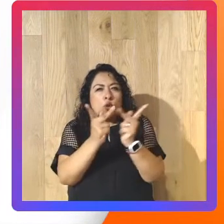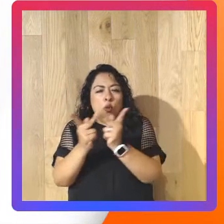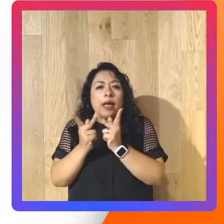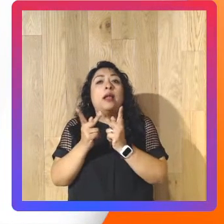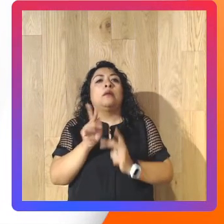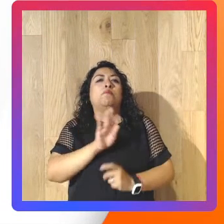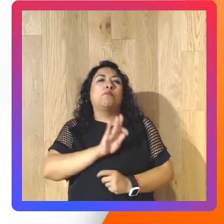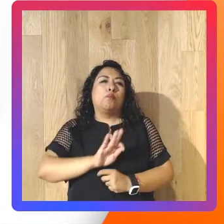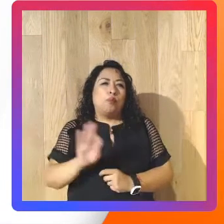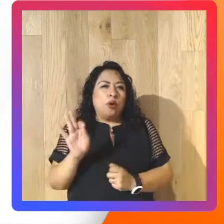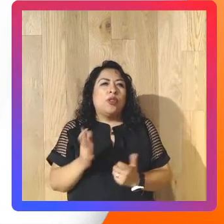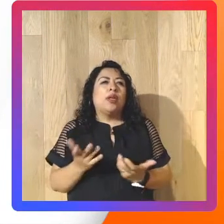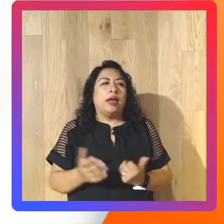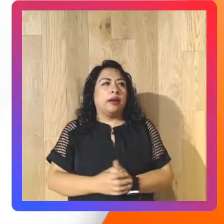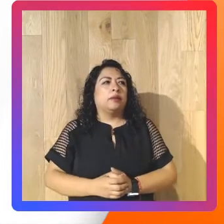hacer